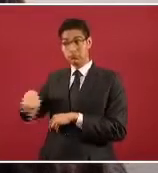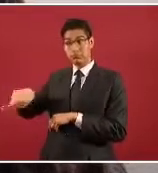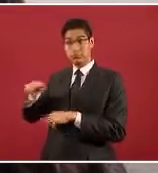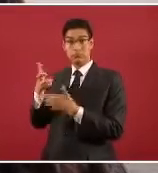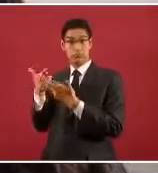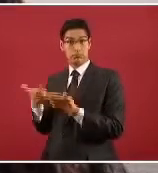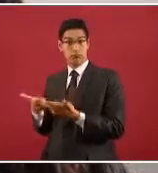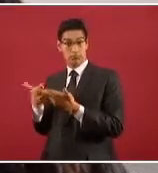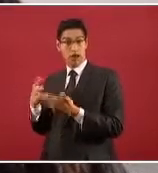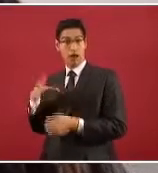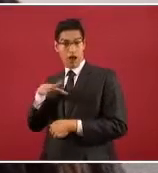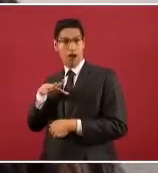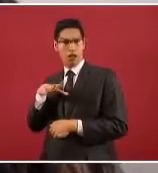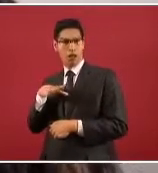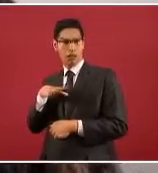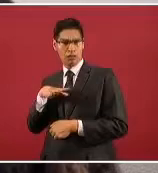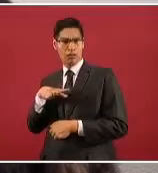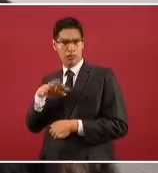los